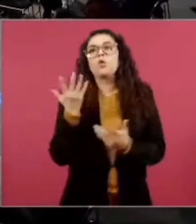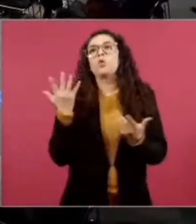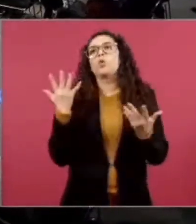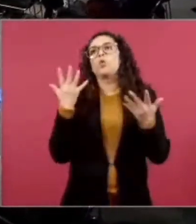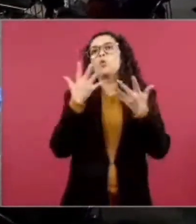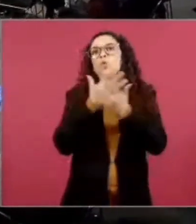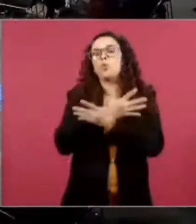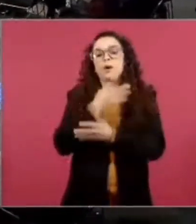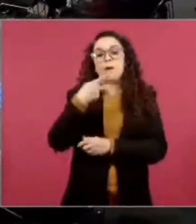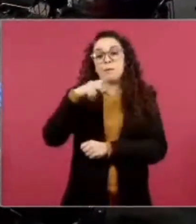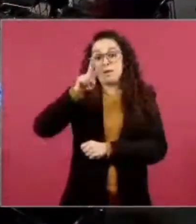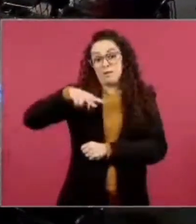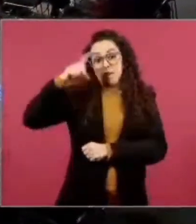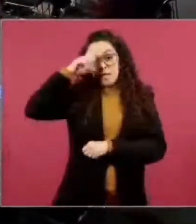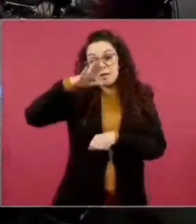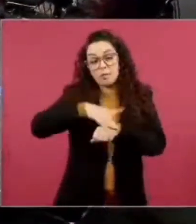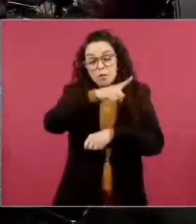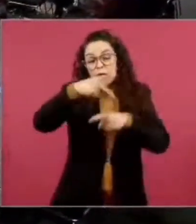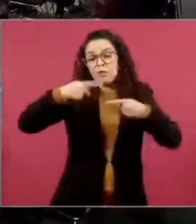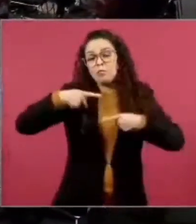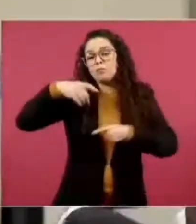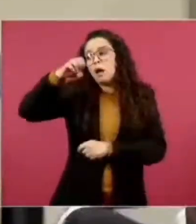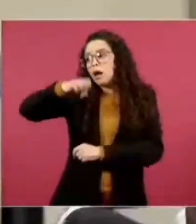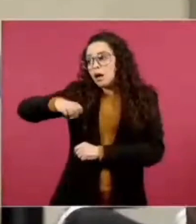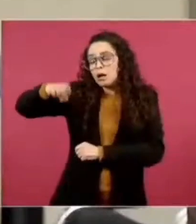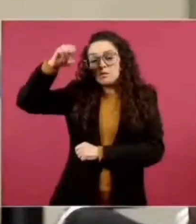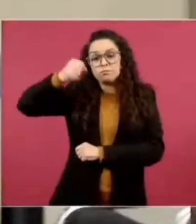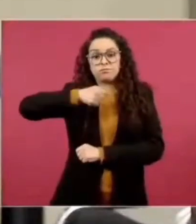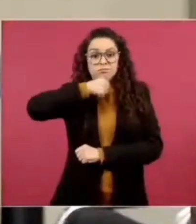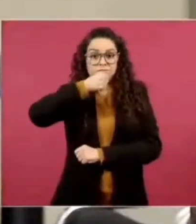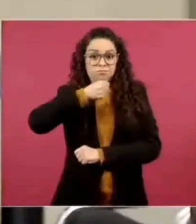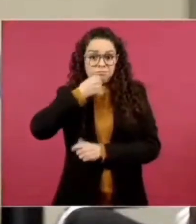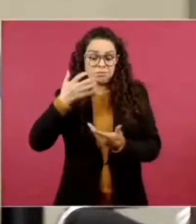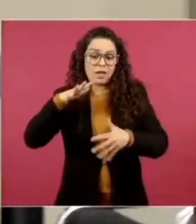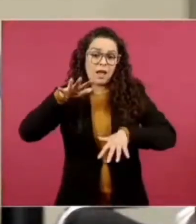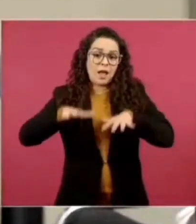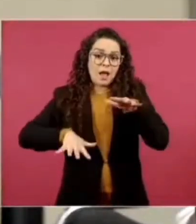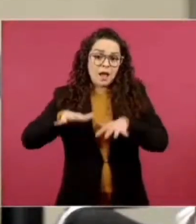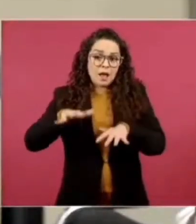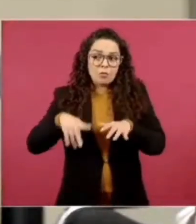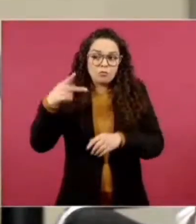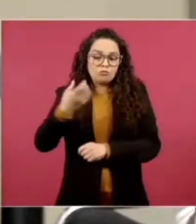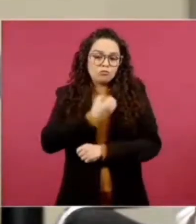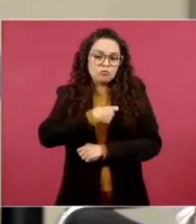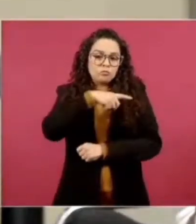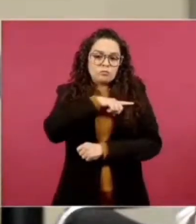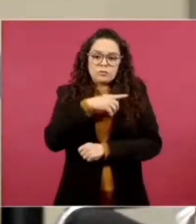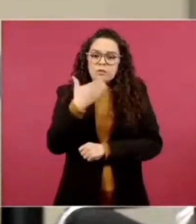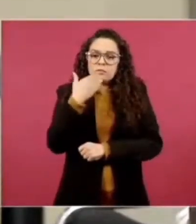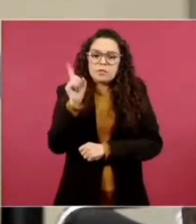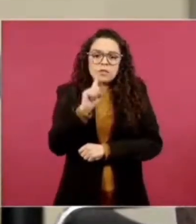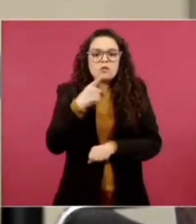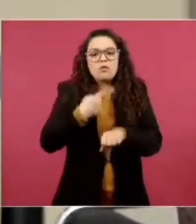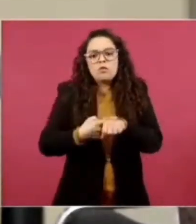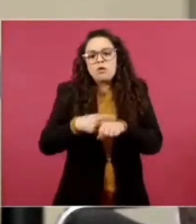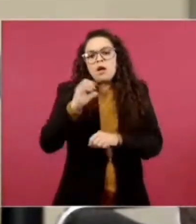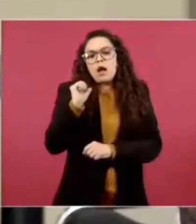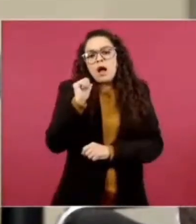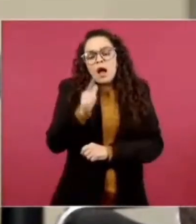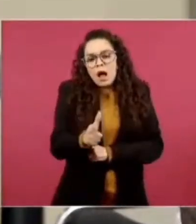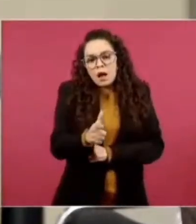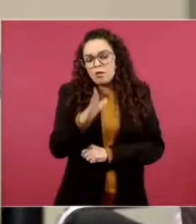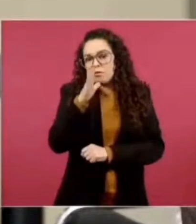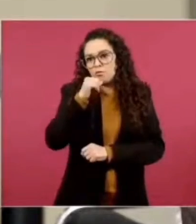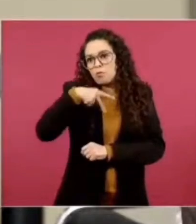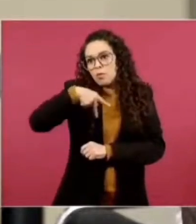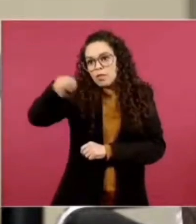edad, ¿no? Entonces hay algunas personas que están impedidas físicamente, que tienen alguna enfermedad. No todas las personas de la tercera